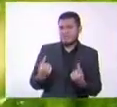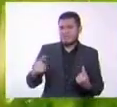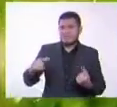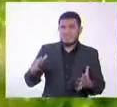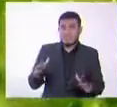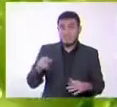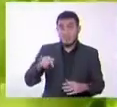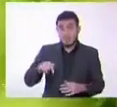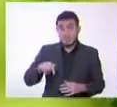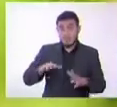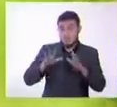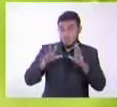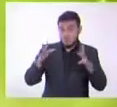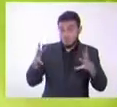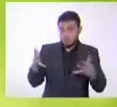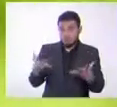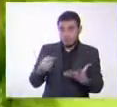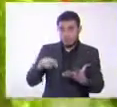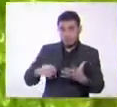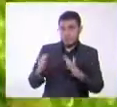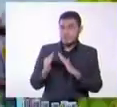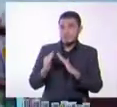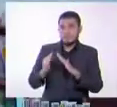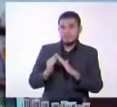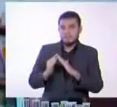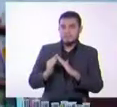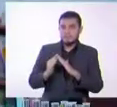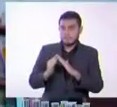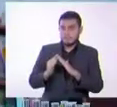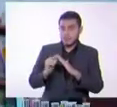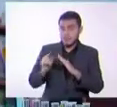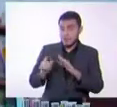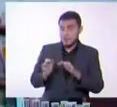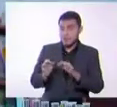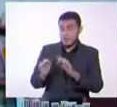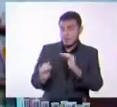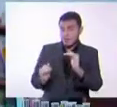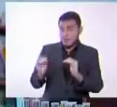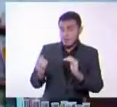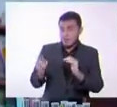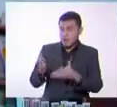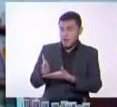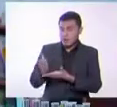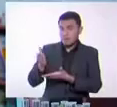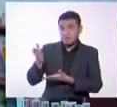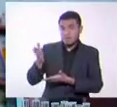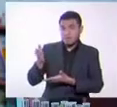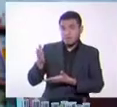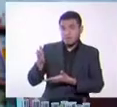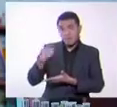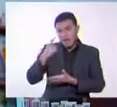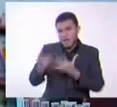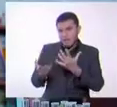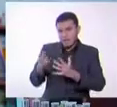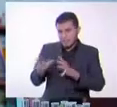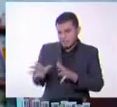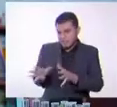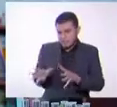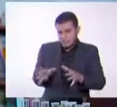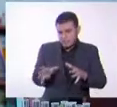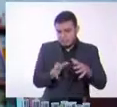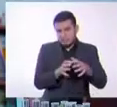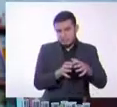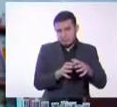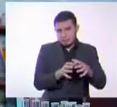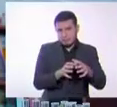un espacio en el planeta Tierra. De esta forma también los animales se ven confinados a ciertas regiones